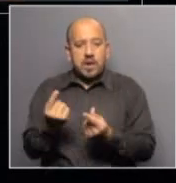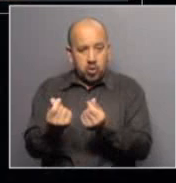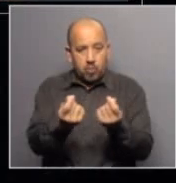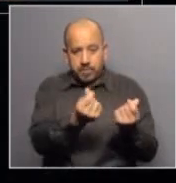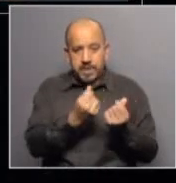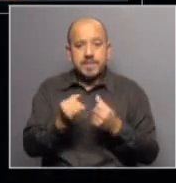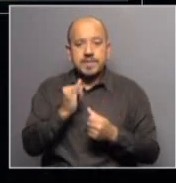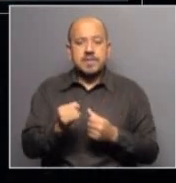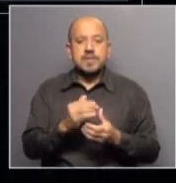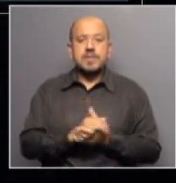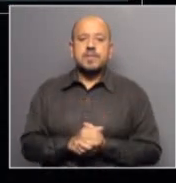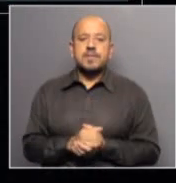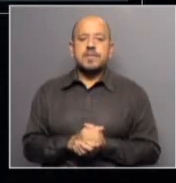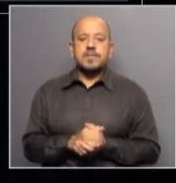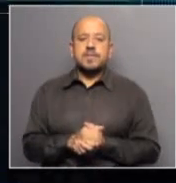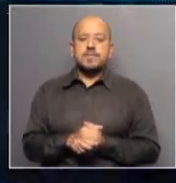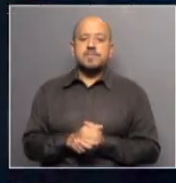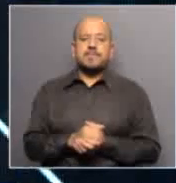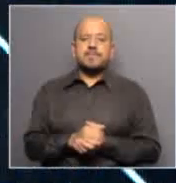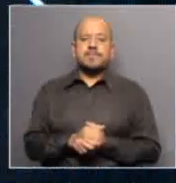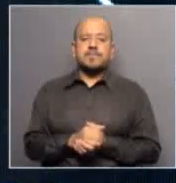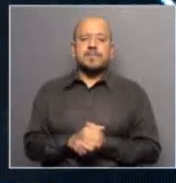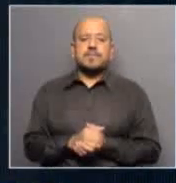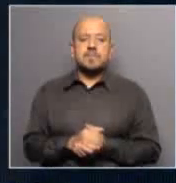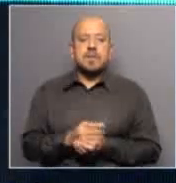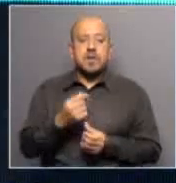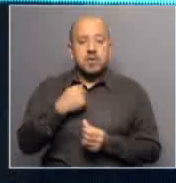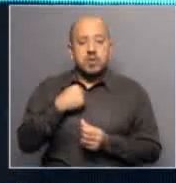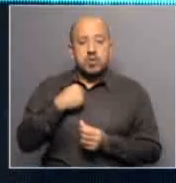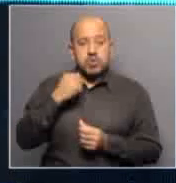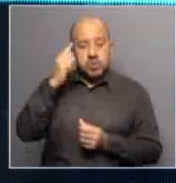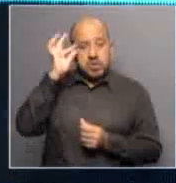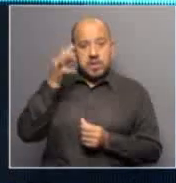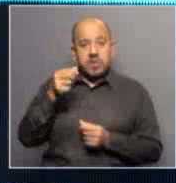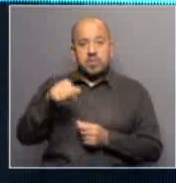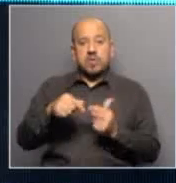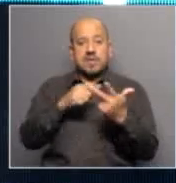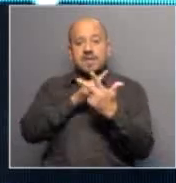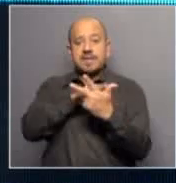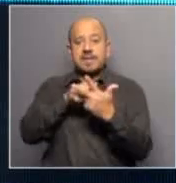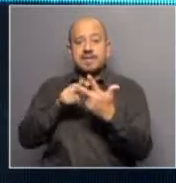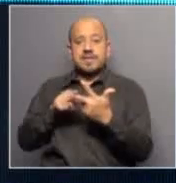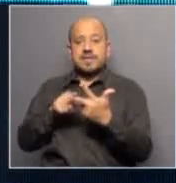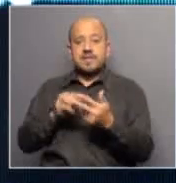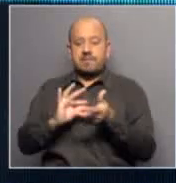Bueno, yo creo que el modelo uruguayo de regulación por estas tres modalidades